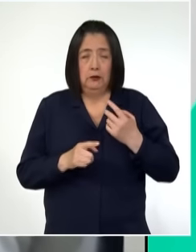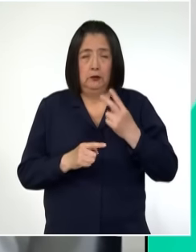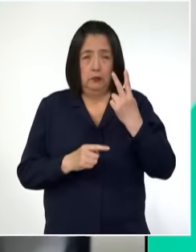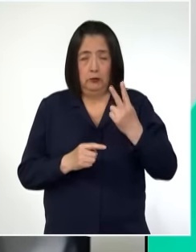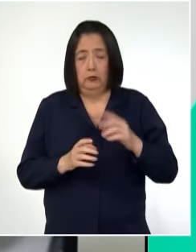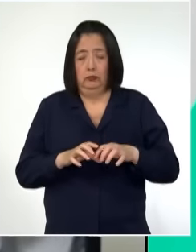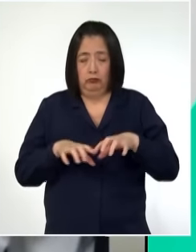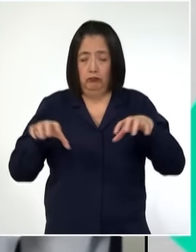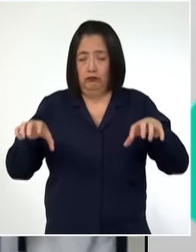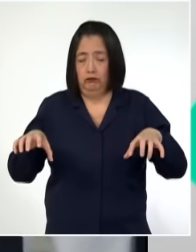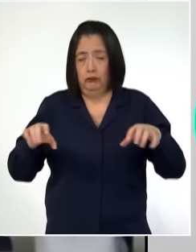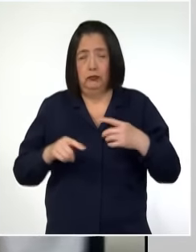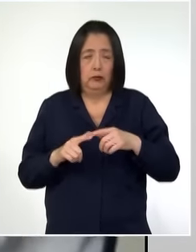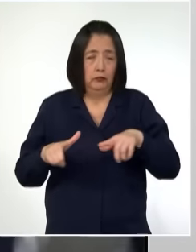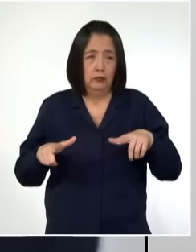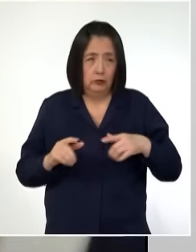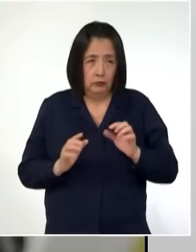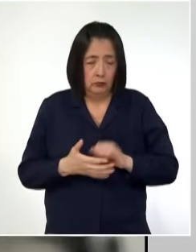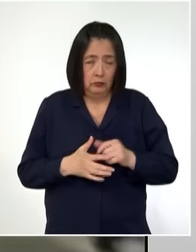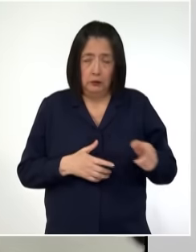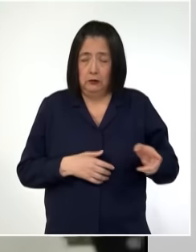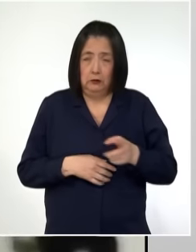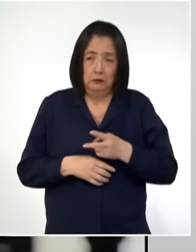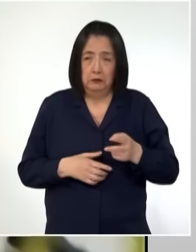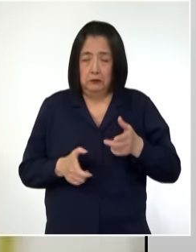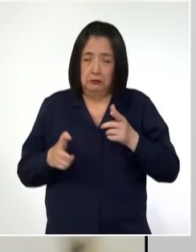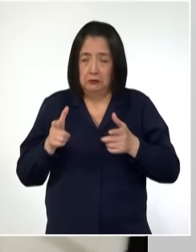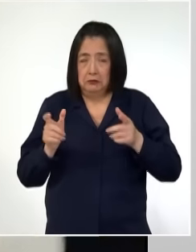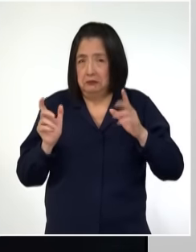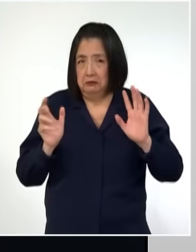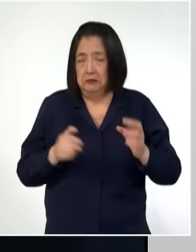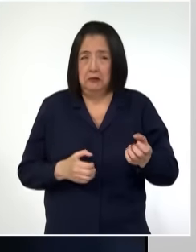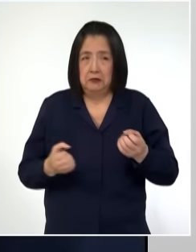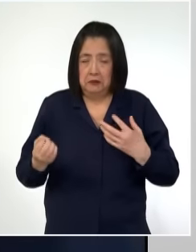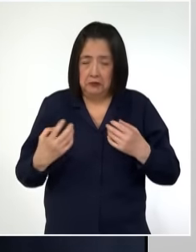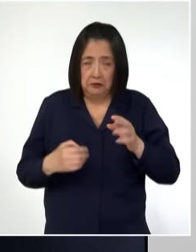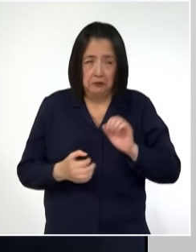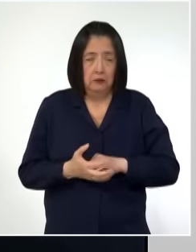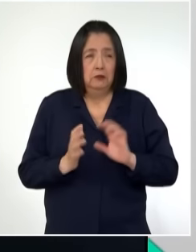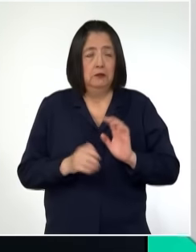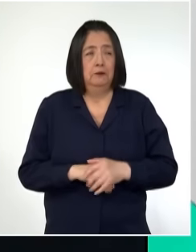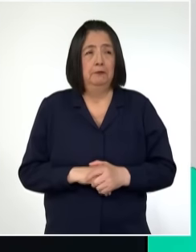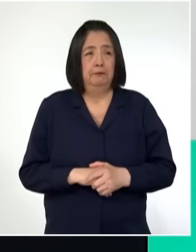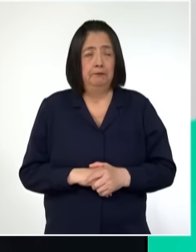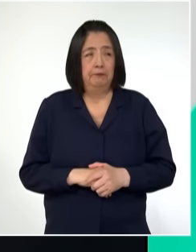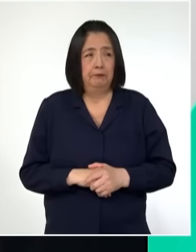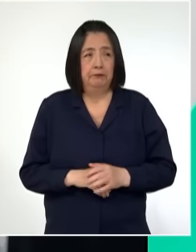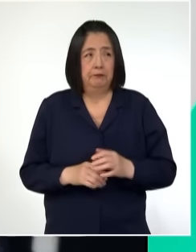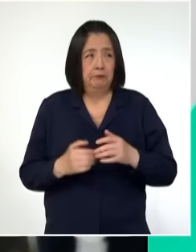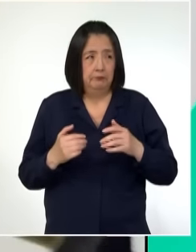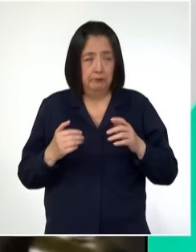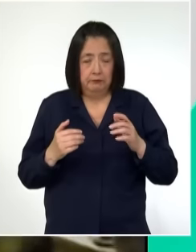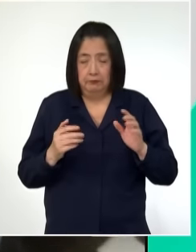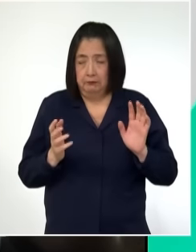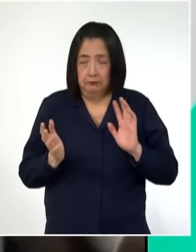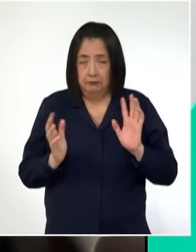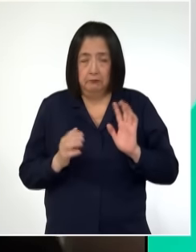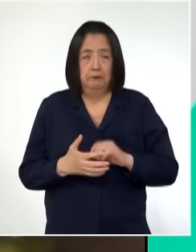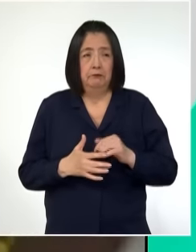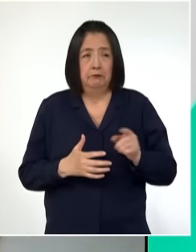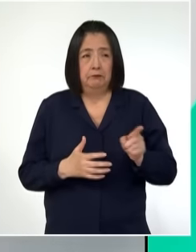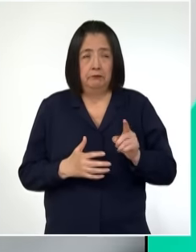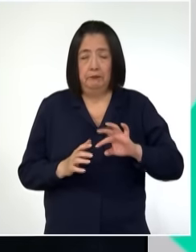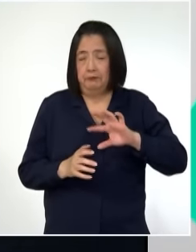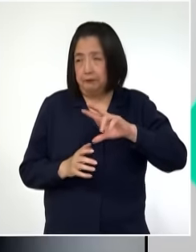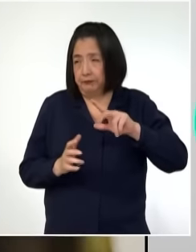distintas, aparentemente han estado libando licor. Según lo que ellos han referido inicialmente, es de que han sido objeto